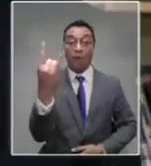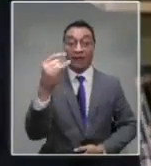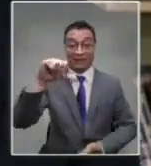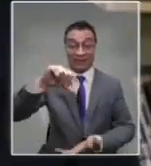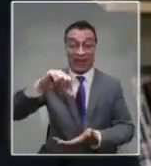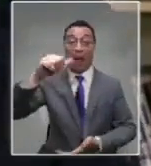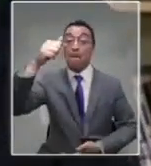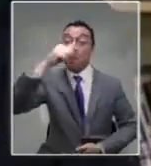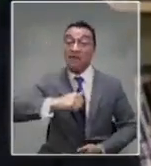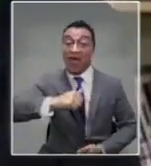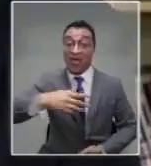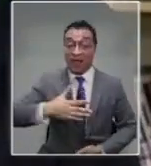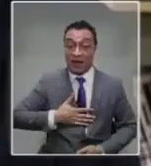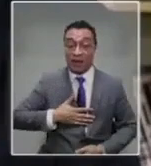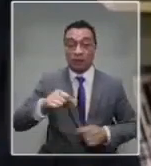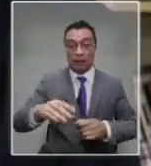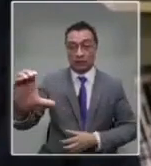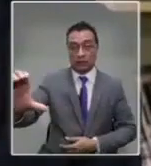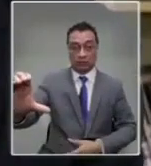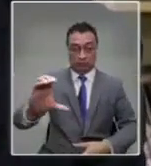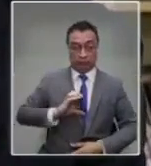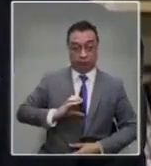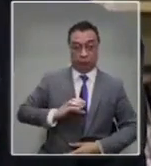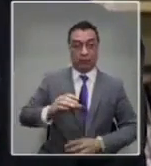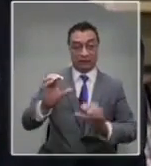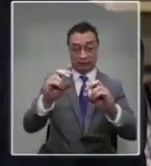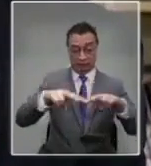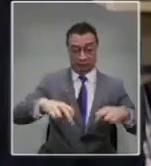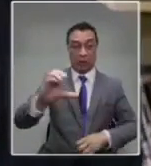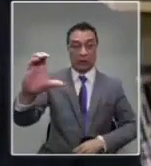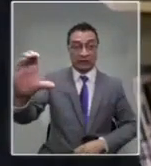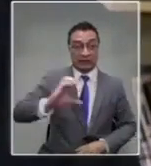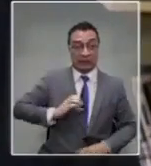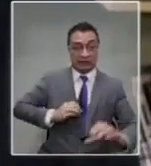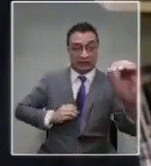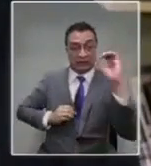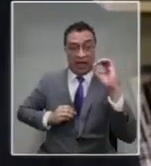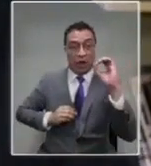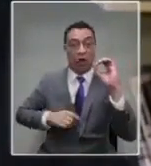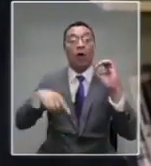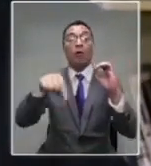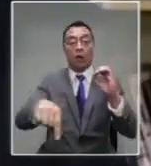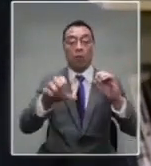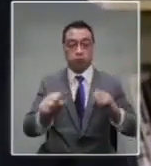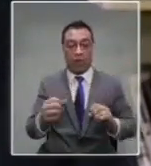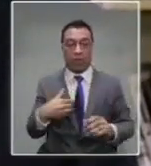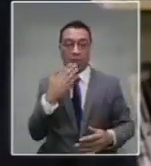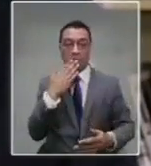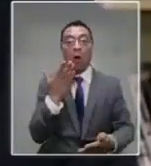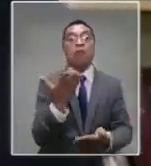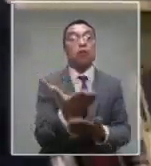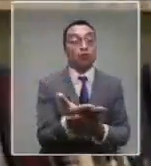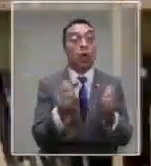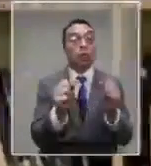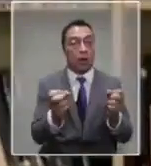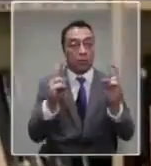privada recibimos prácticamente 0 recursos para investigar. Tenemos la posibilidad de postular,